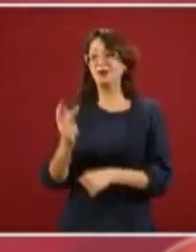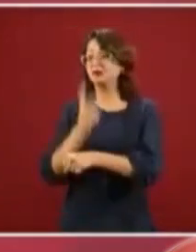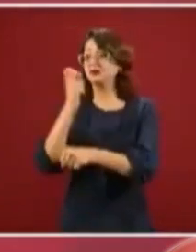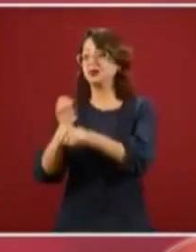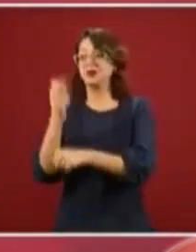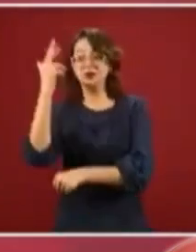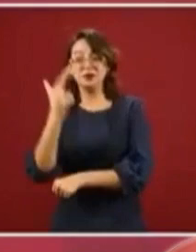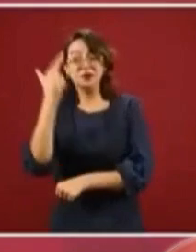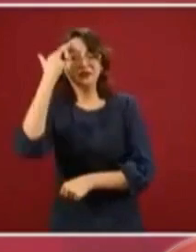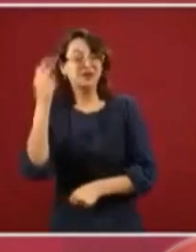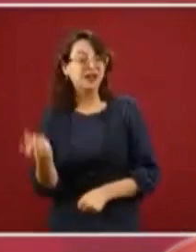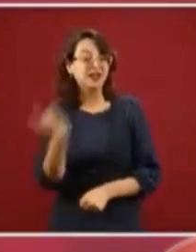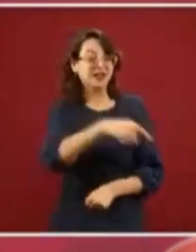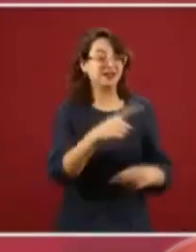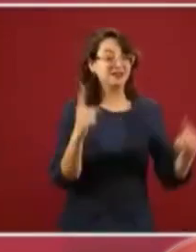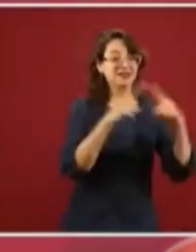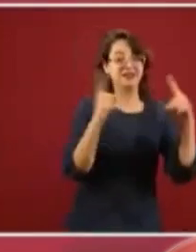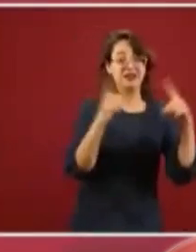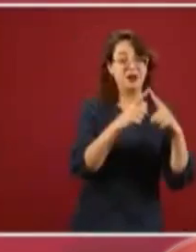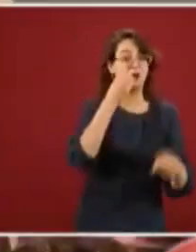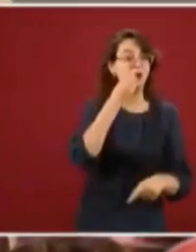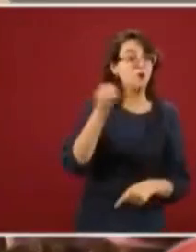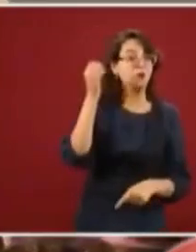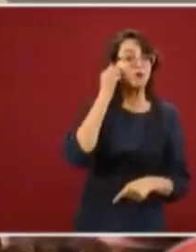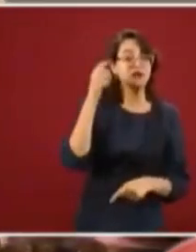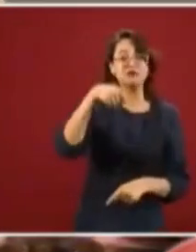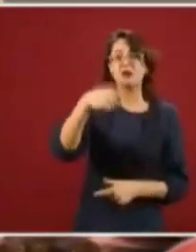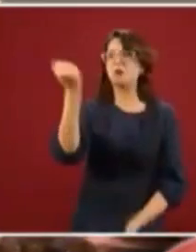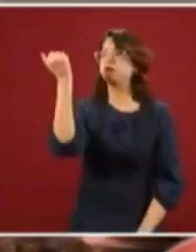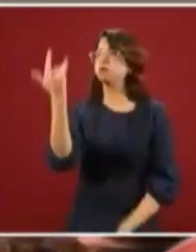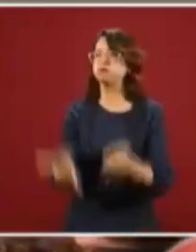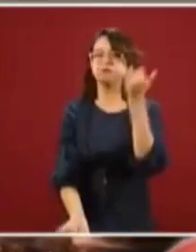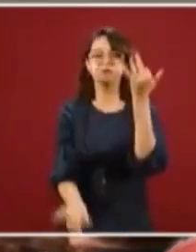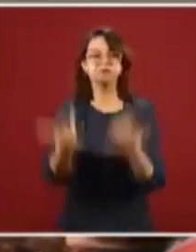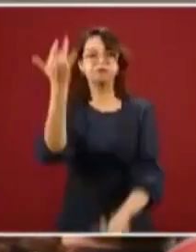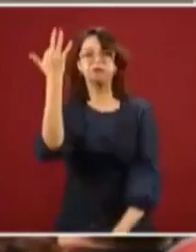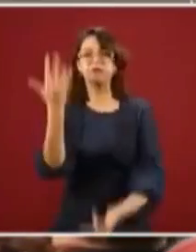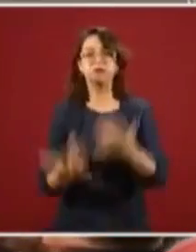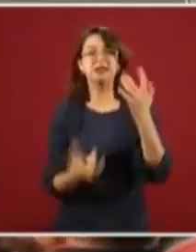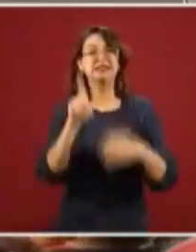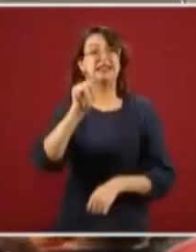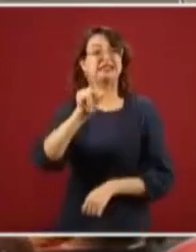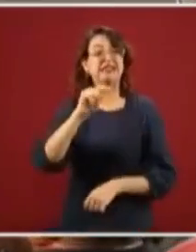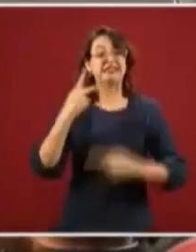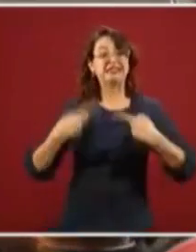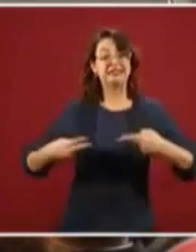Hubo aquí como 70 muertos y se quemó el palacio